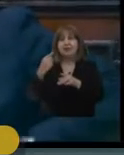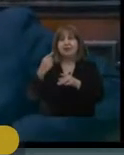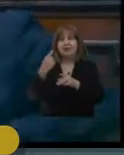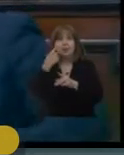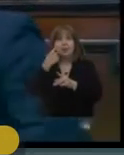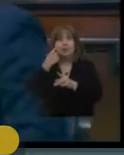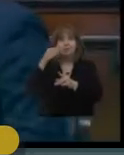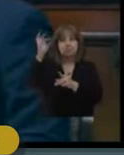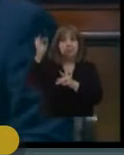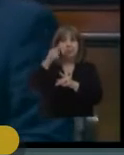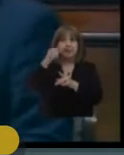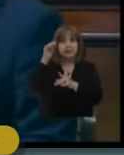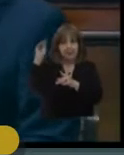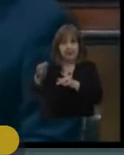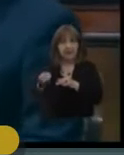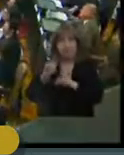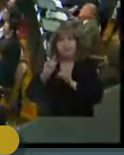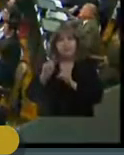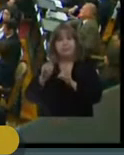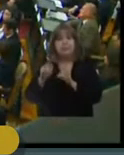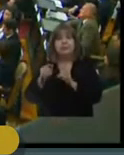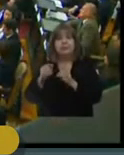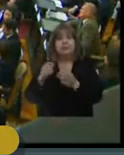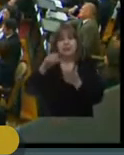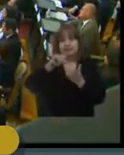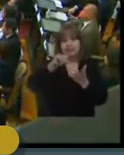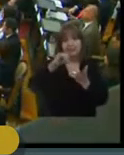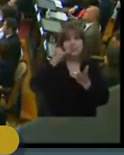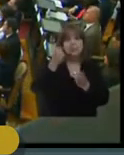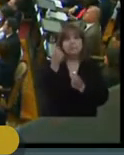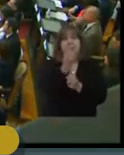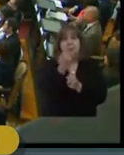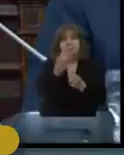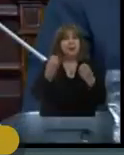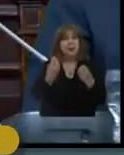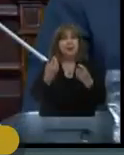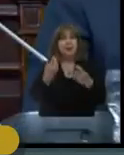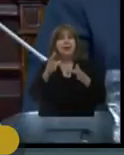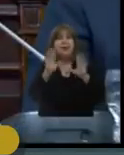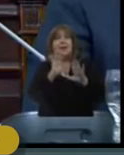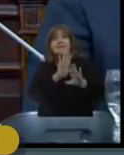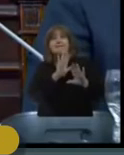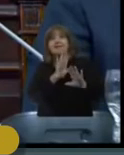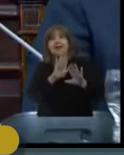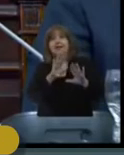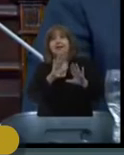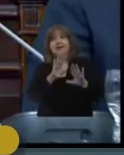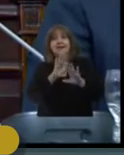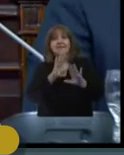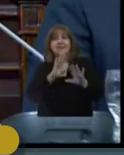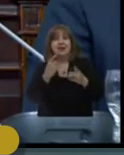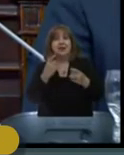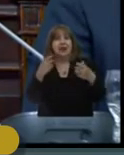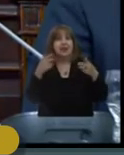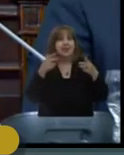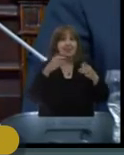tengamos a nuestros hijos en colegios que tengan la seguridad edilicia que se necesita, con los alimentos nutrientes que necesitan, que eso